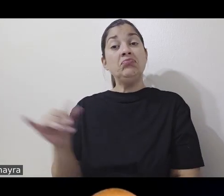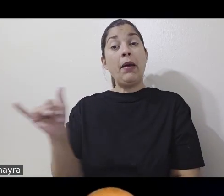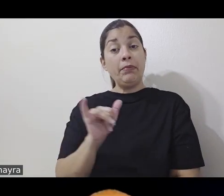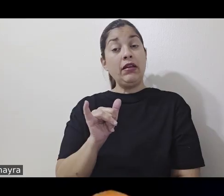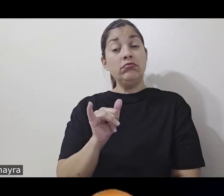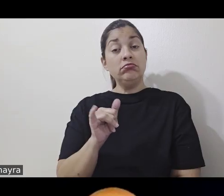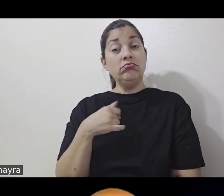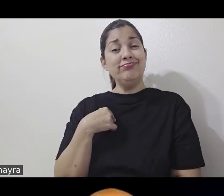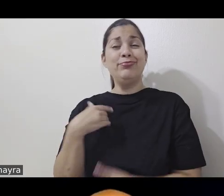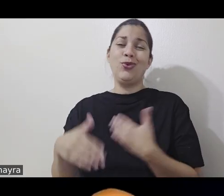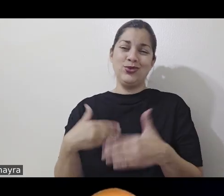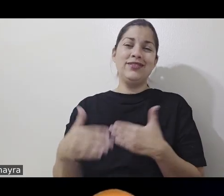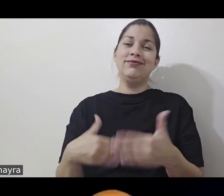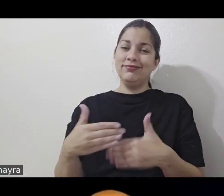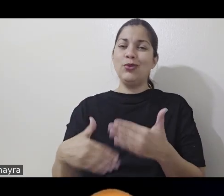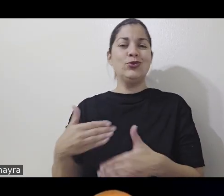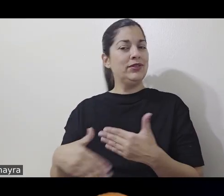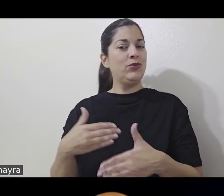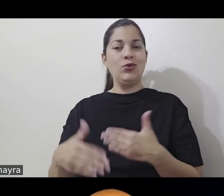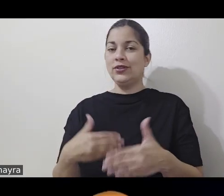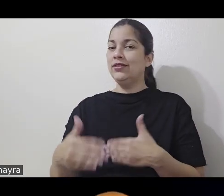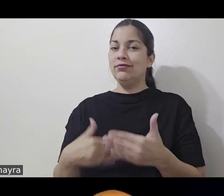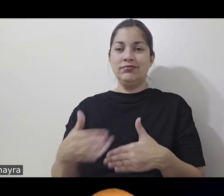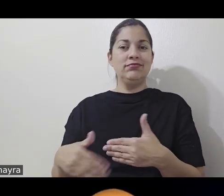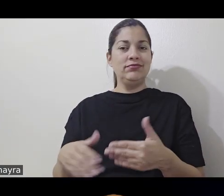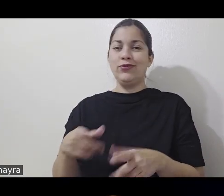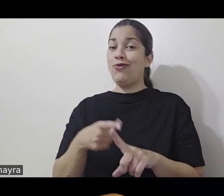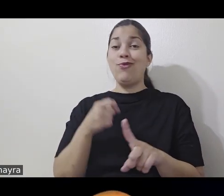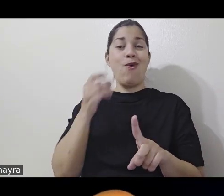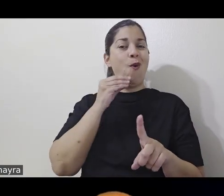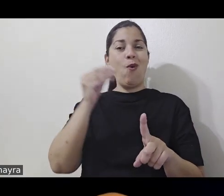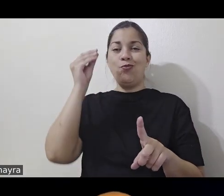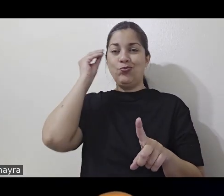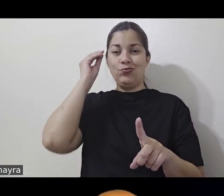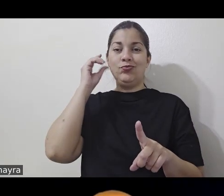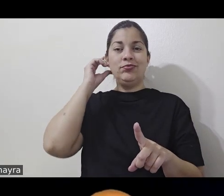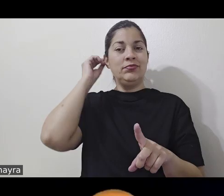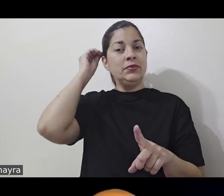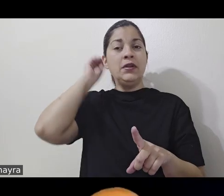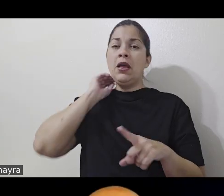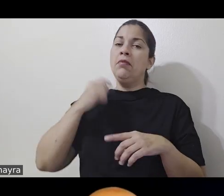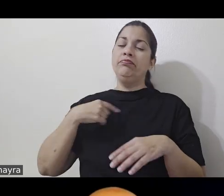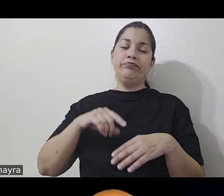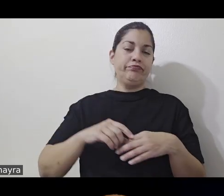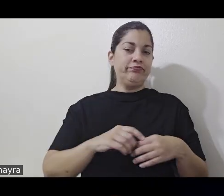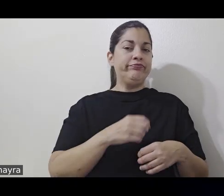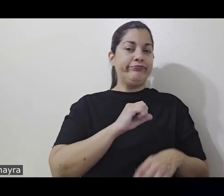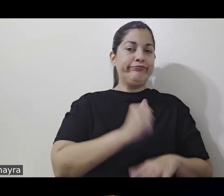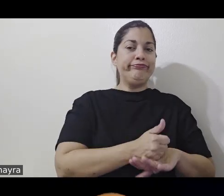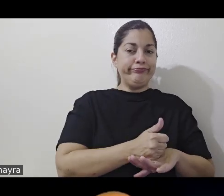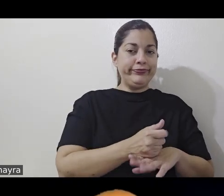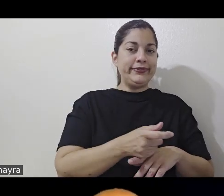una cosa de producir desde la casa. Eso es. Empezamos a hacer talleres